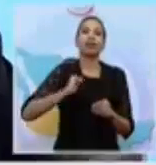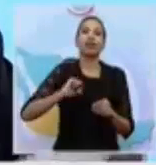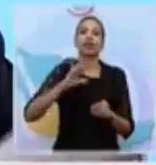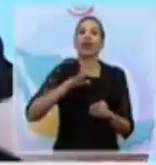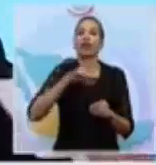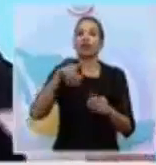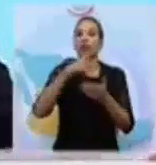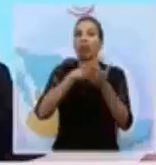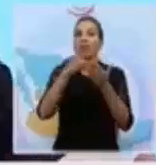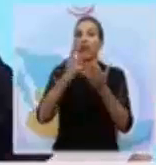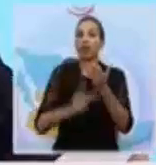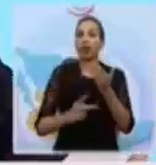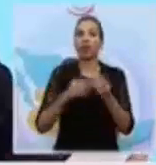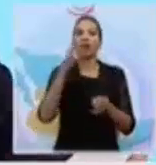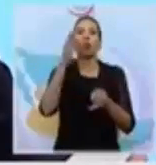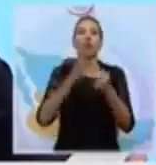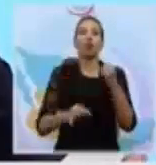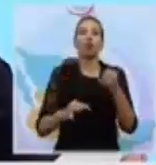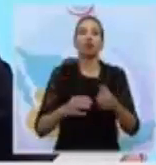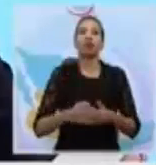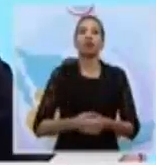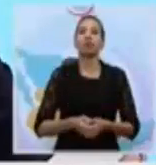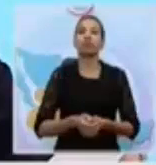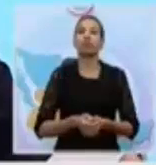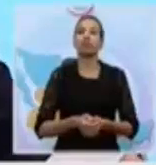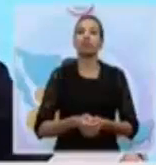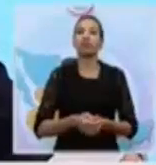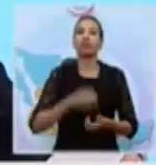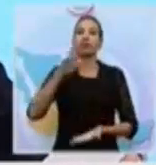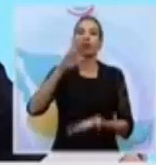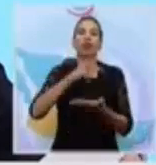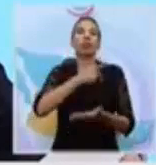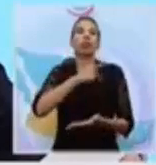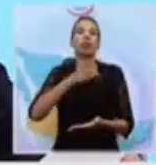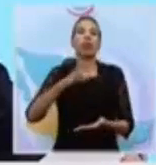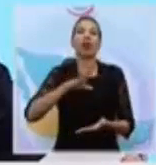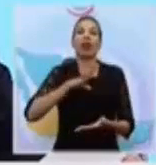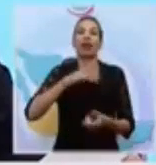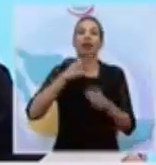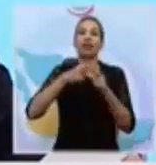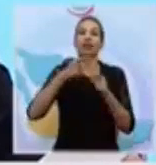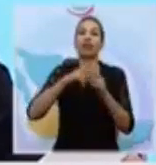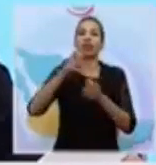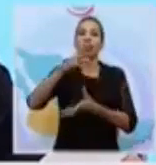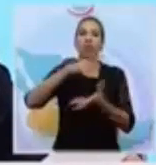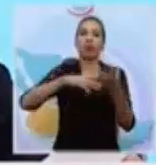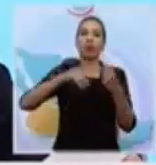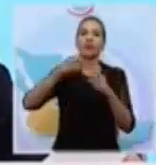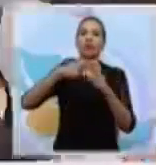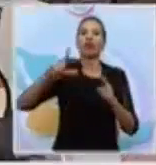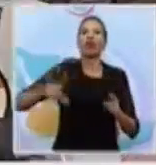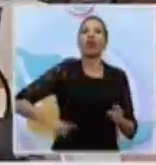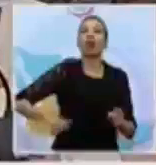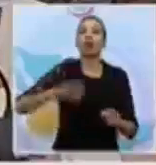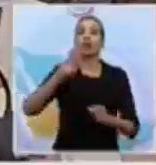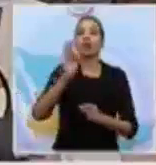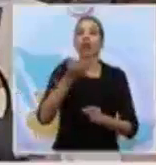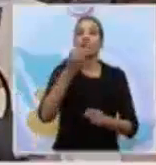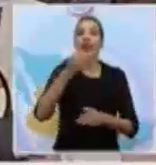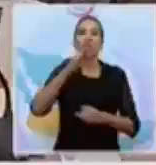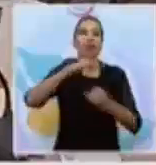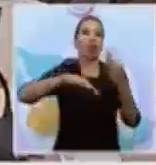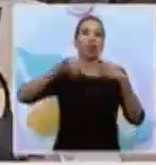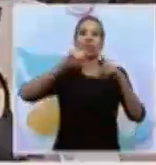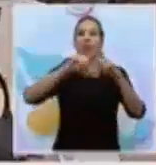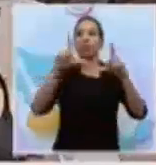el programa. Y por último, la reducción de la pobreza que se logra con las transferencias del gobierno federal en todo